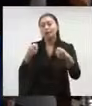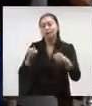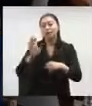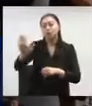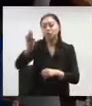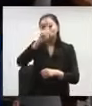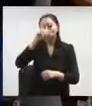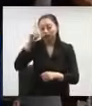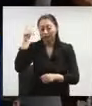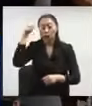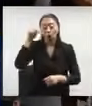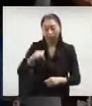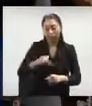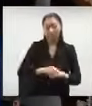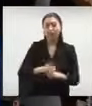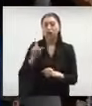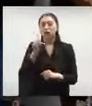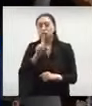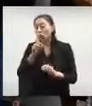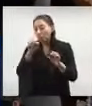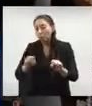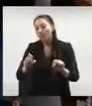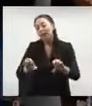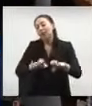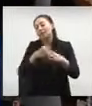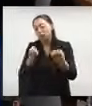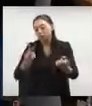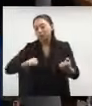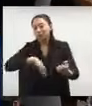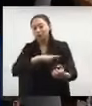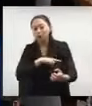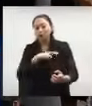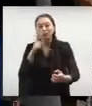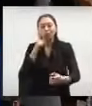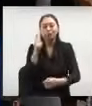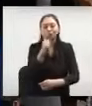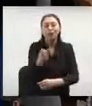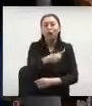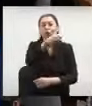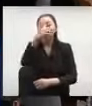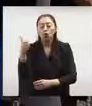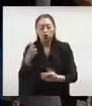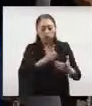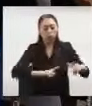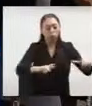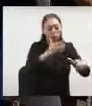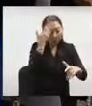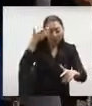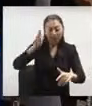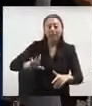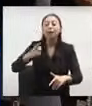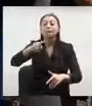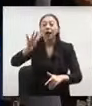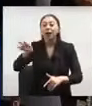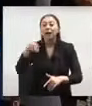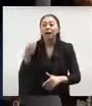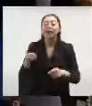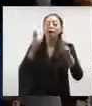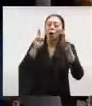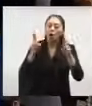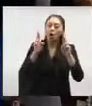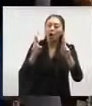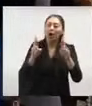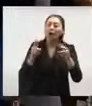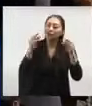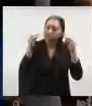trabajo. De lo contrario, estaremos explorando otras opciones el día de mañana para que, ojalá, lo más pronto posible,